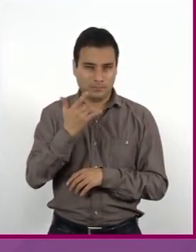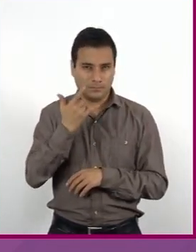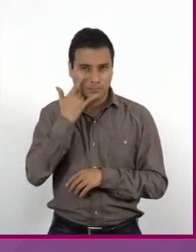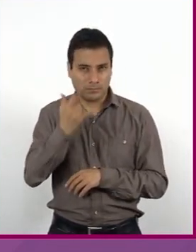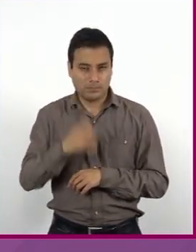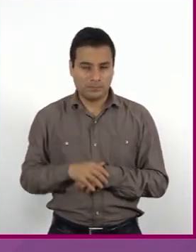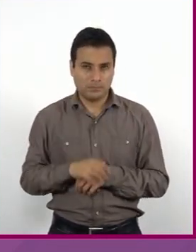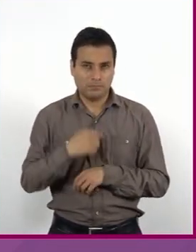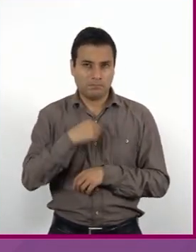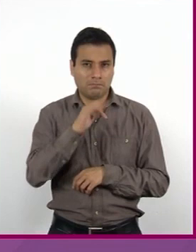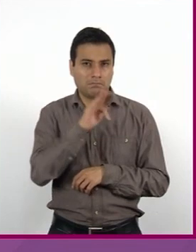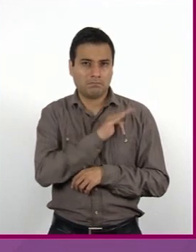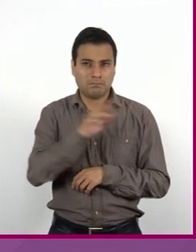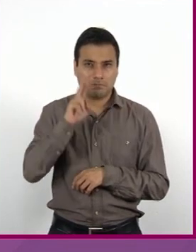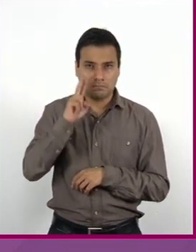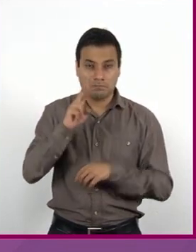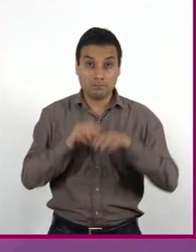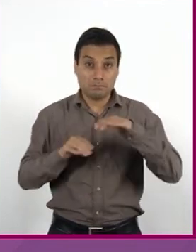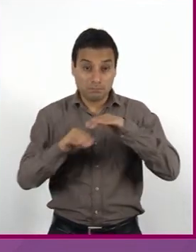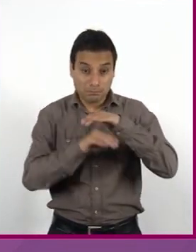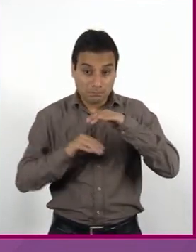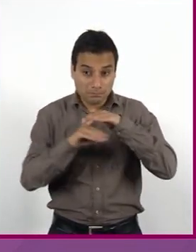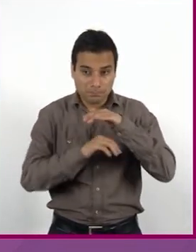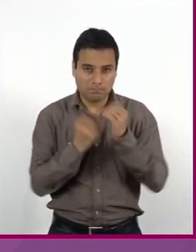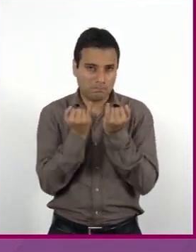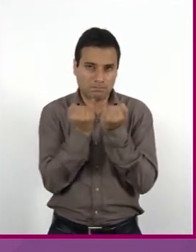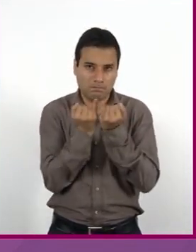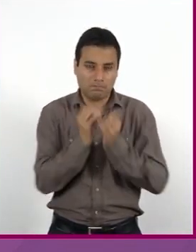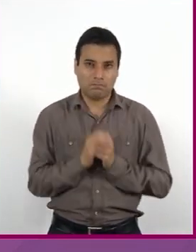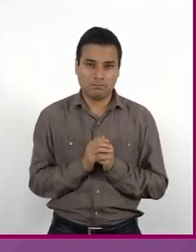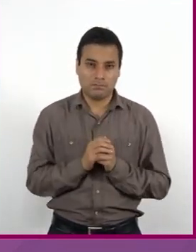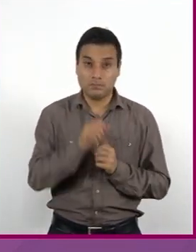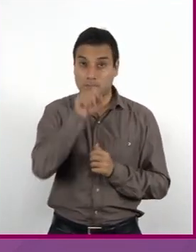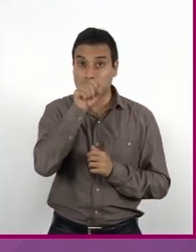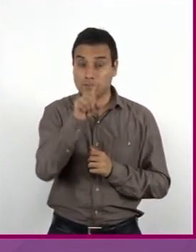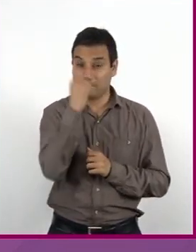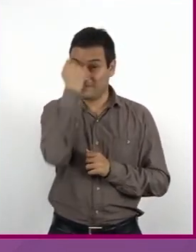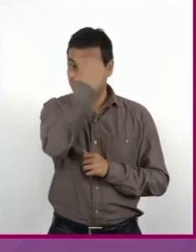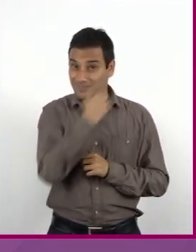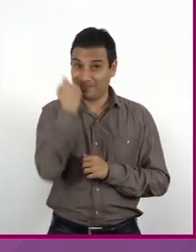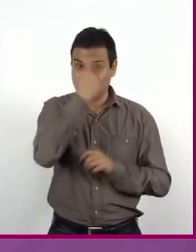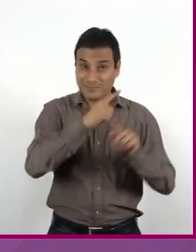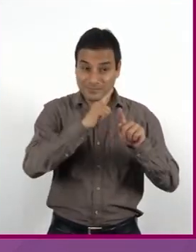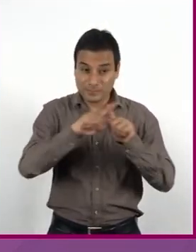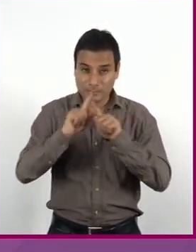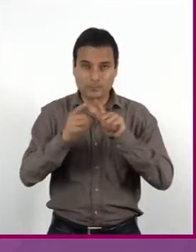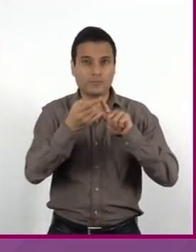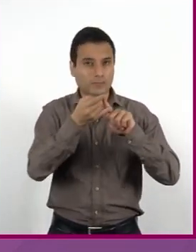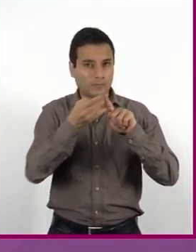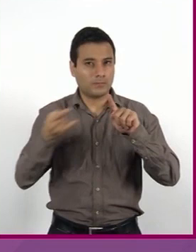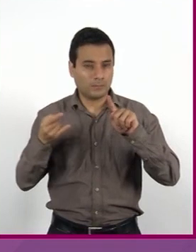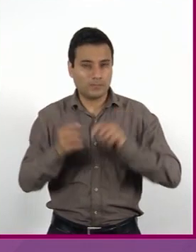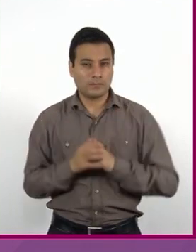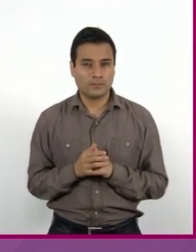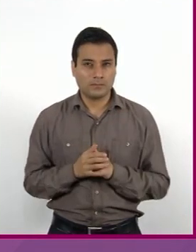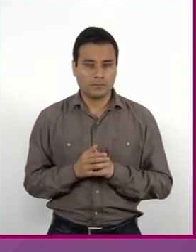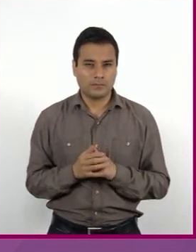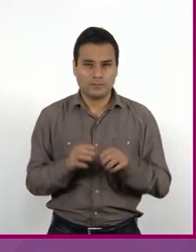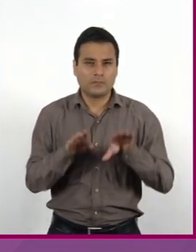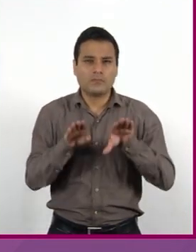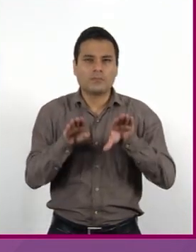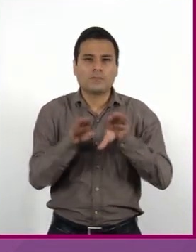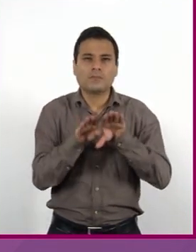Podemos identificar que las bases son iguales y las caras laterales son rectangulares. ¿Cómo serán